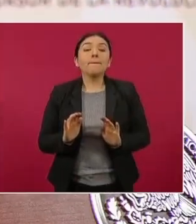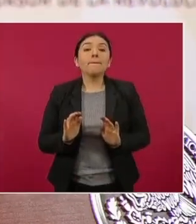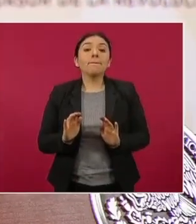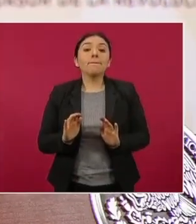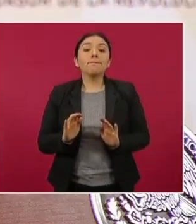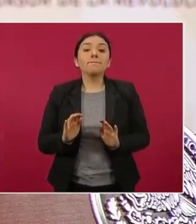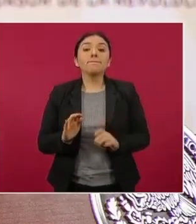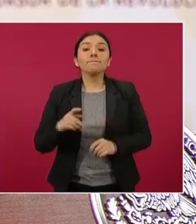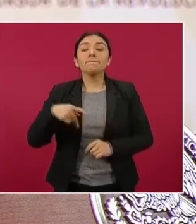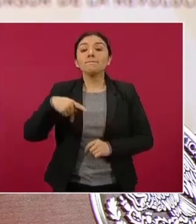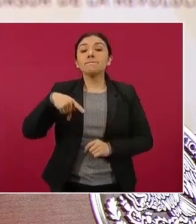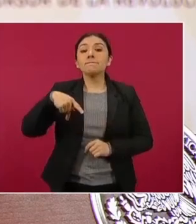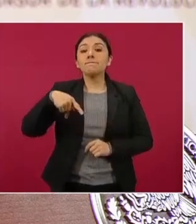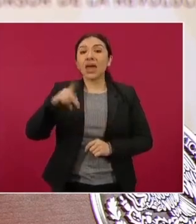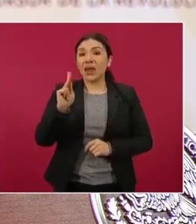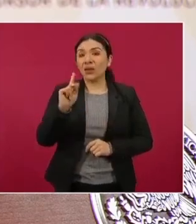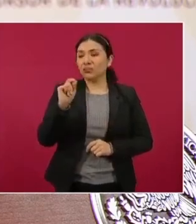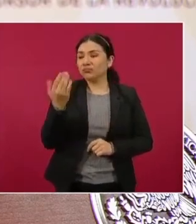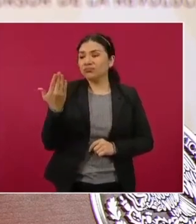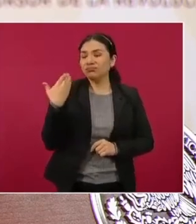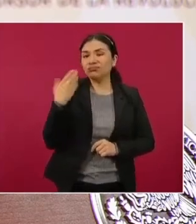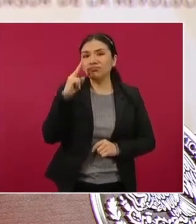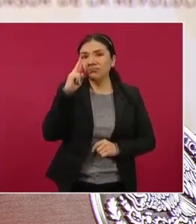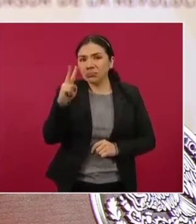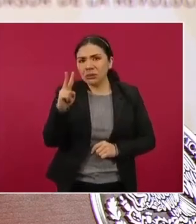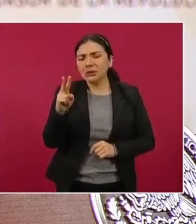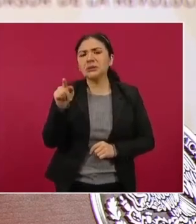acaba de darse el caso